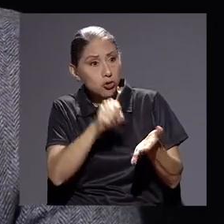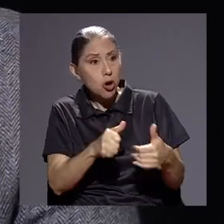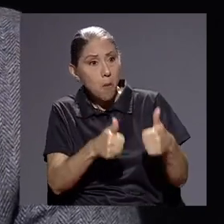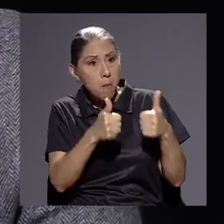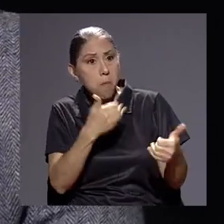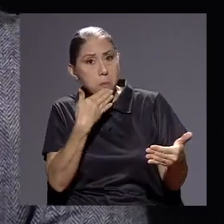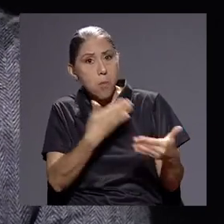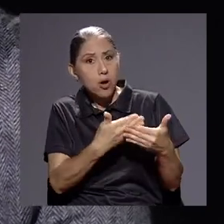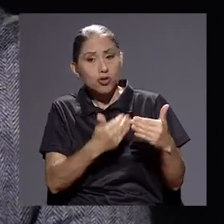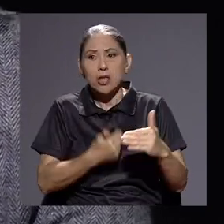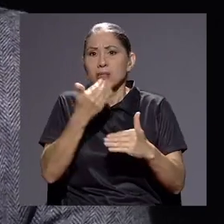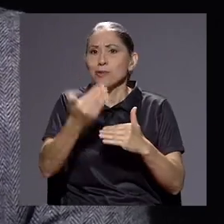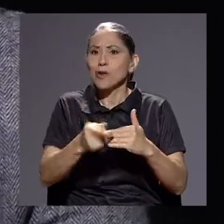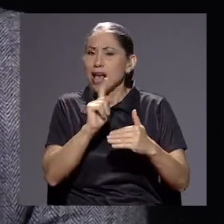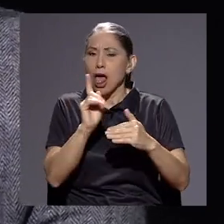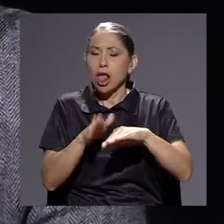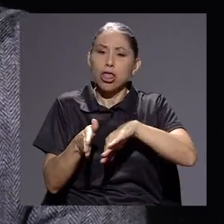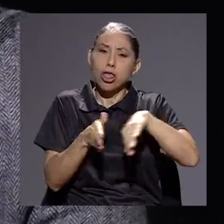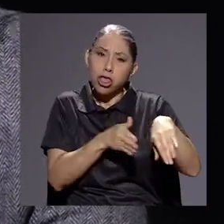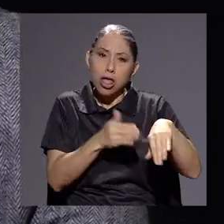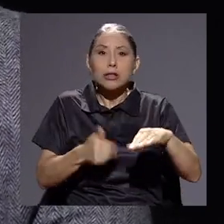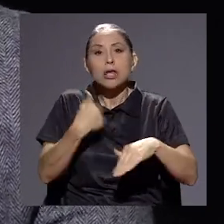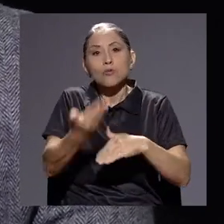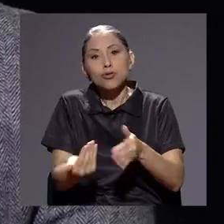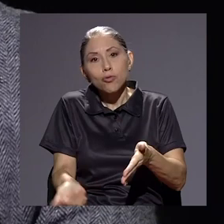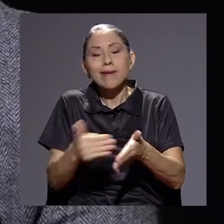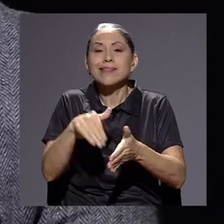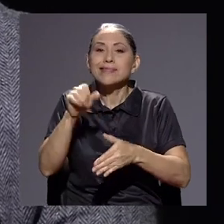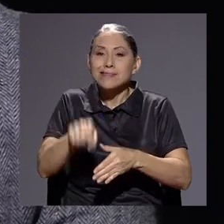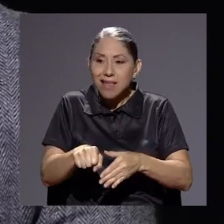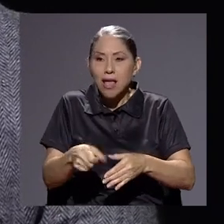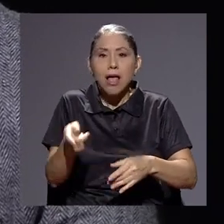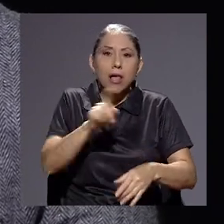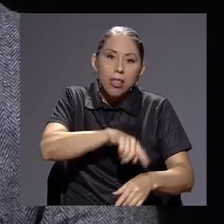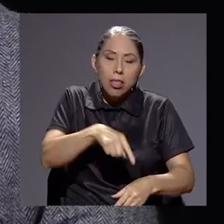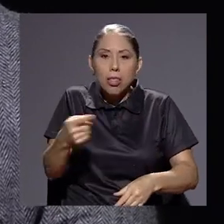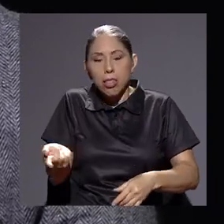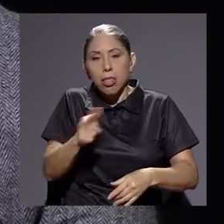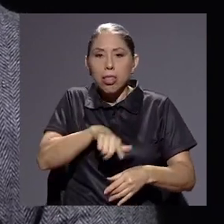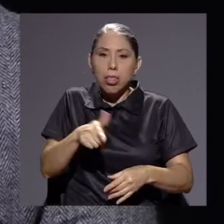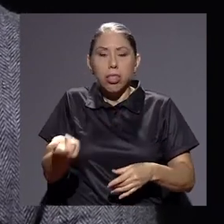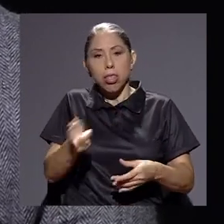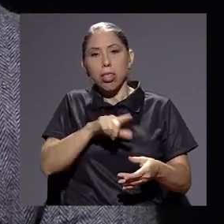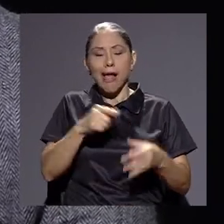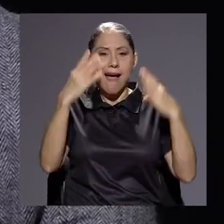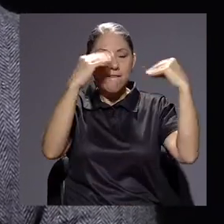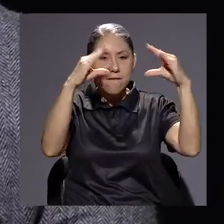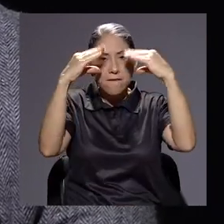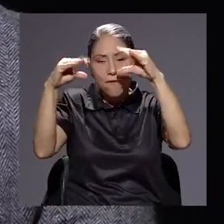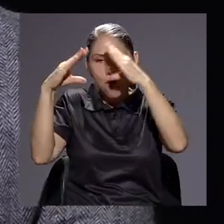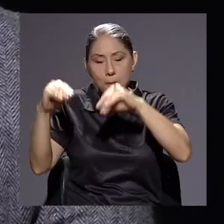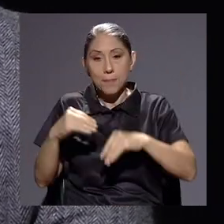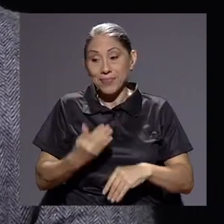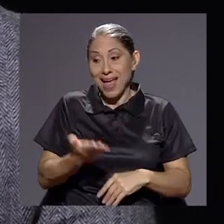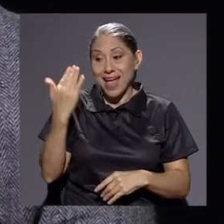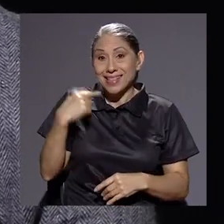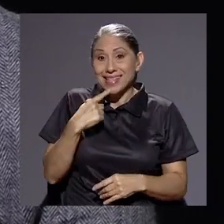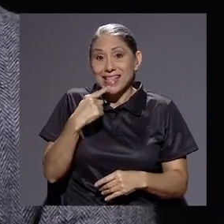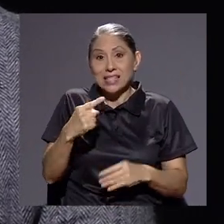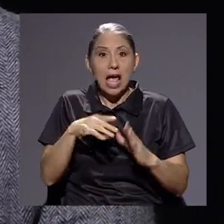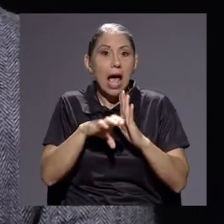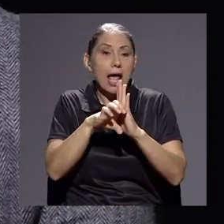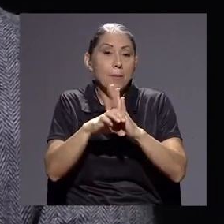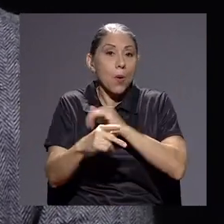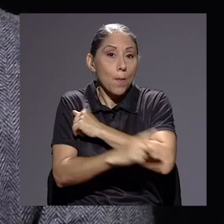se retiran, se vuelven a usar, hay información que va y viene. Se decía que una de las apuestas